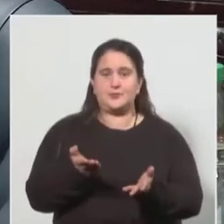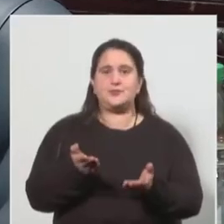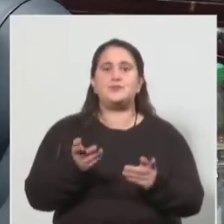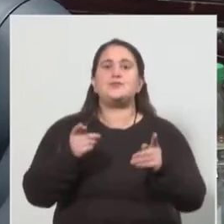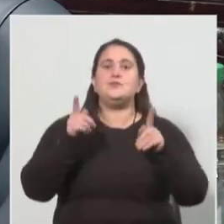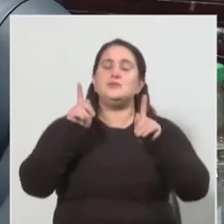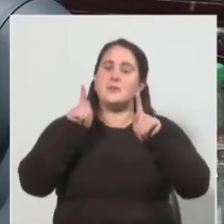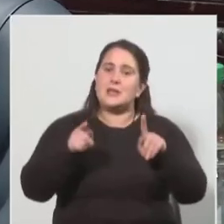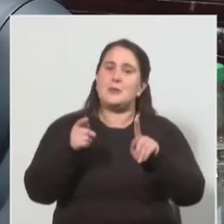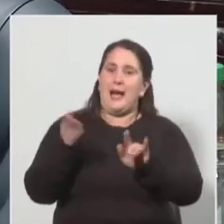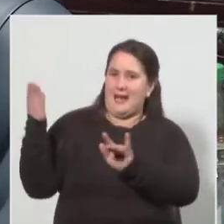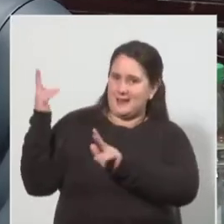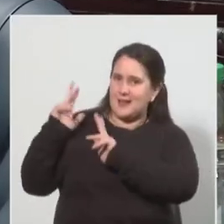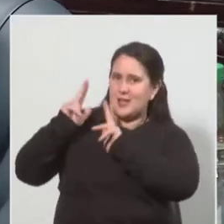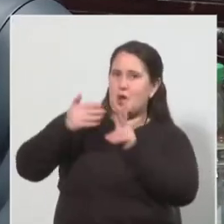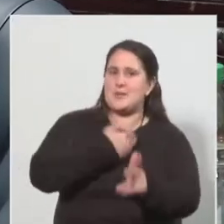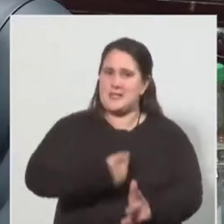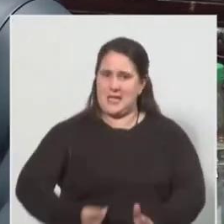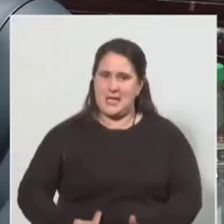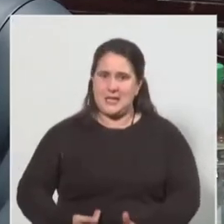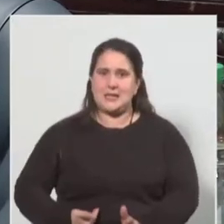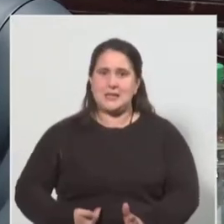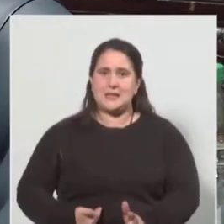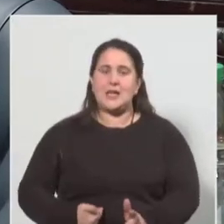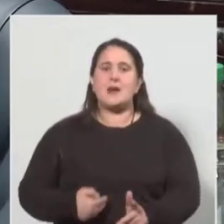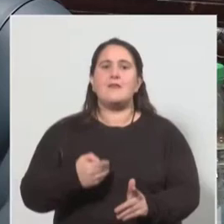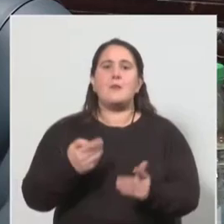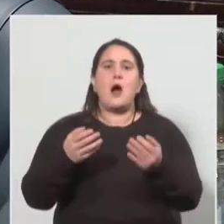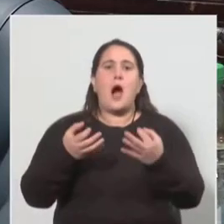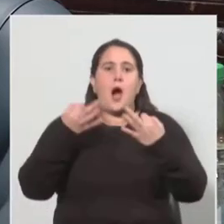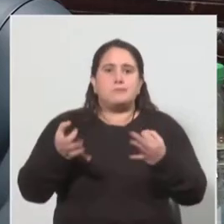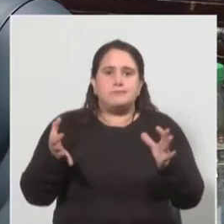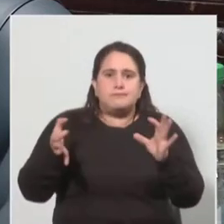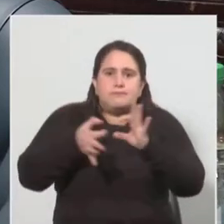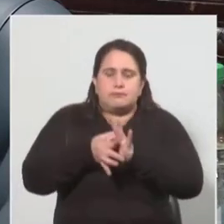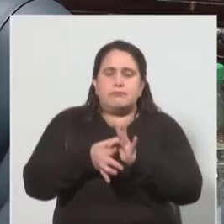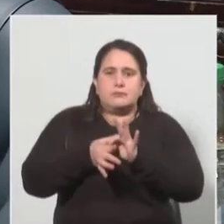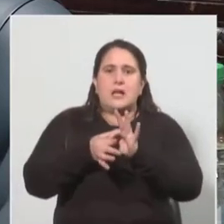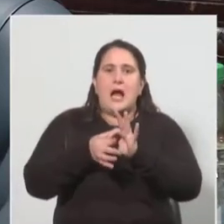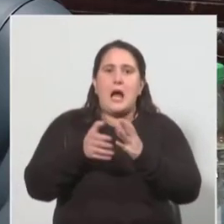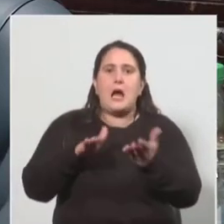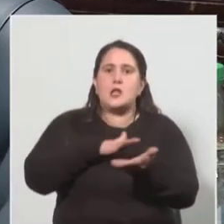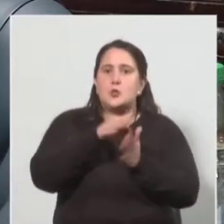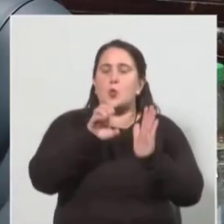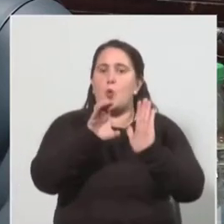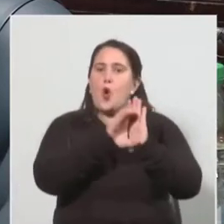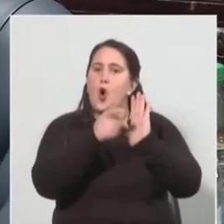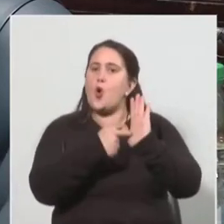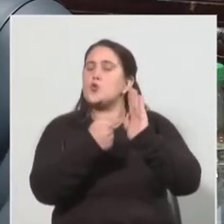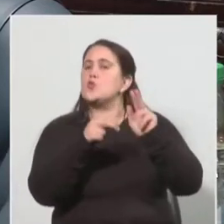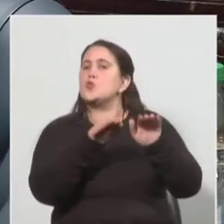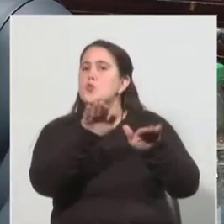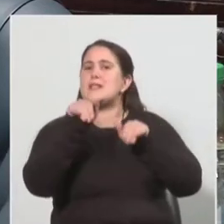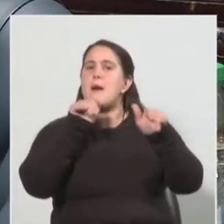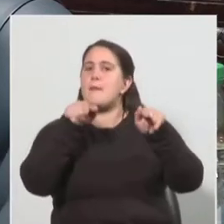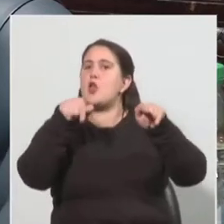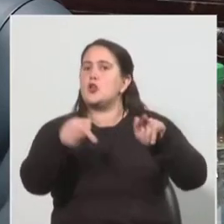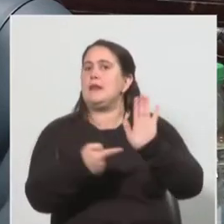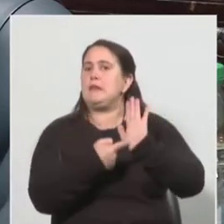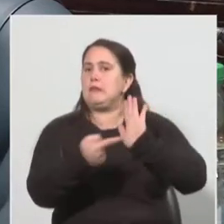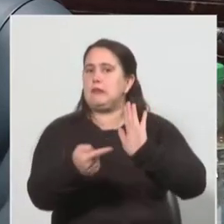Siguiendo lo que recién decía la señora presidenta, nos vamos a circunscribir al contenido de la convocatoria,